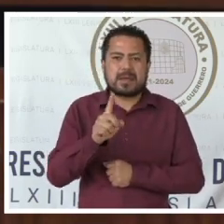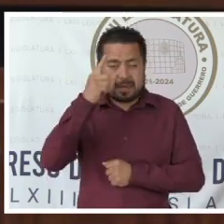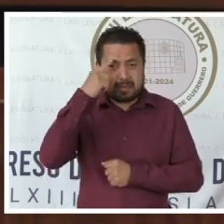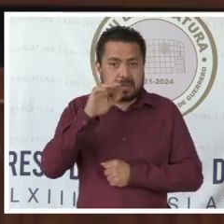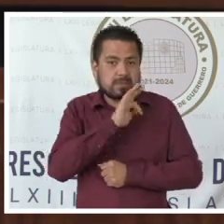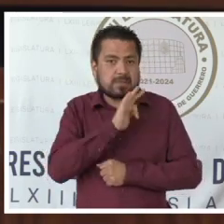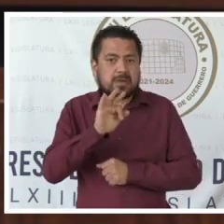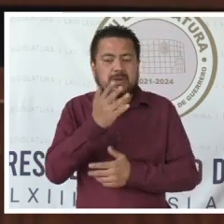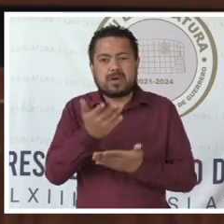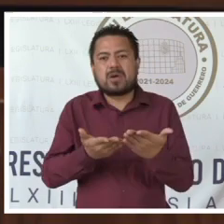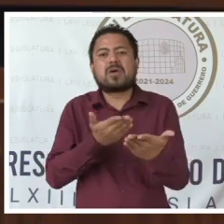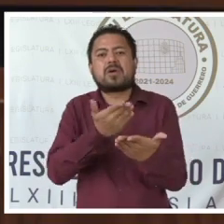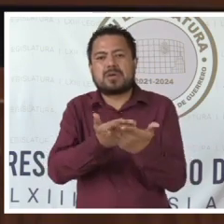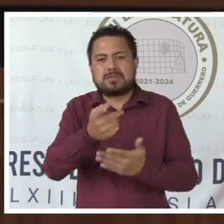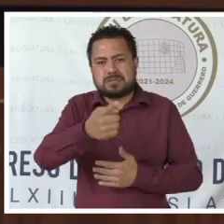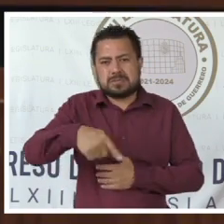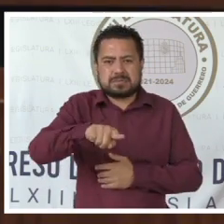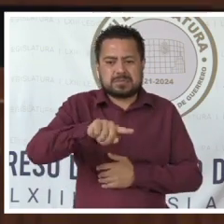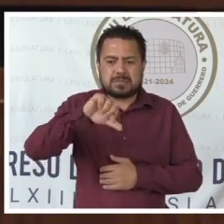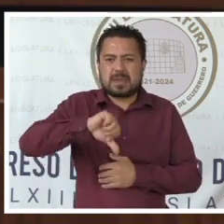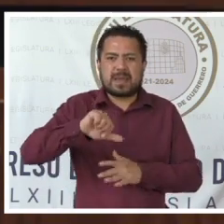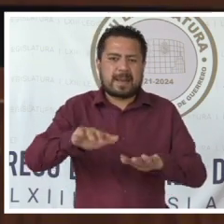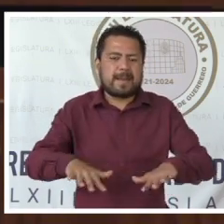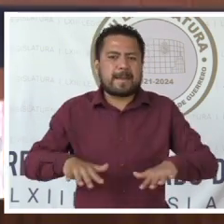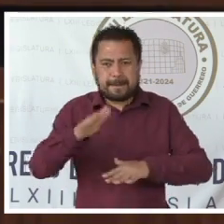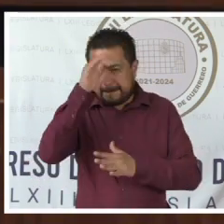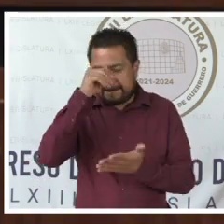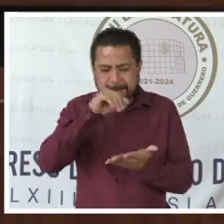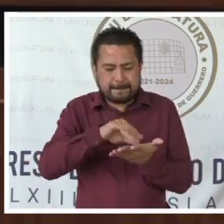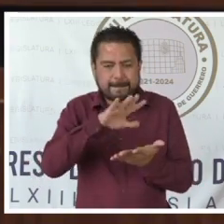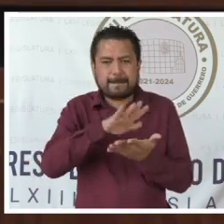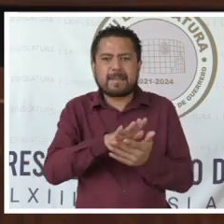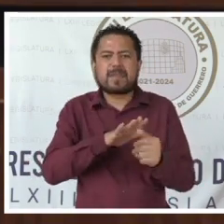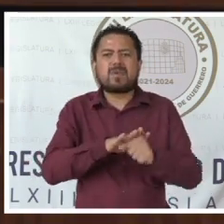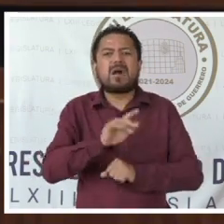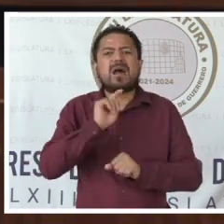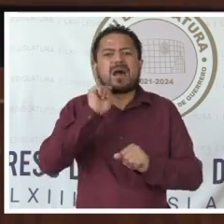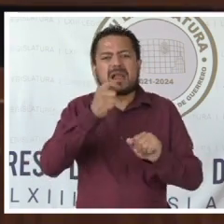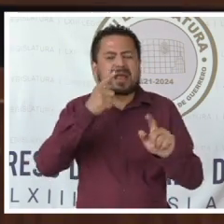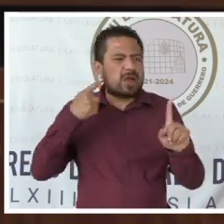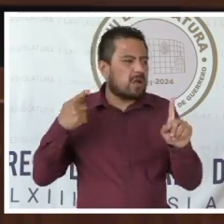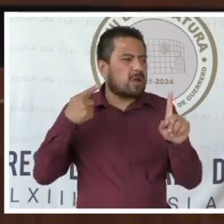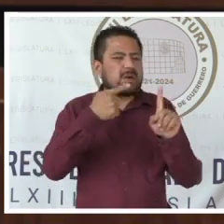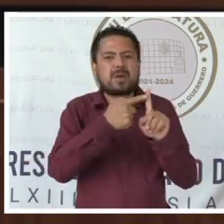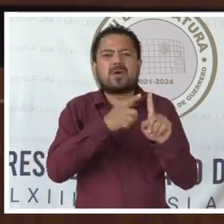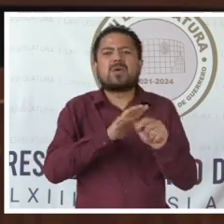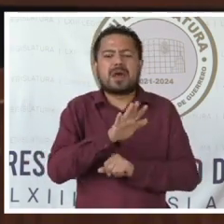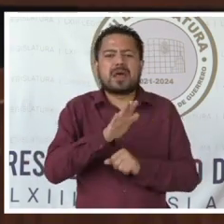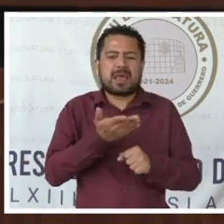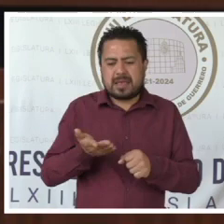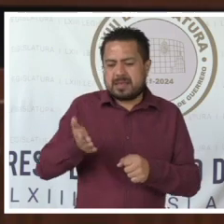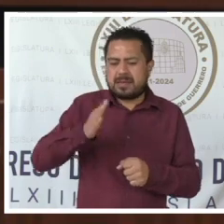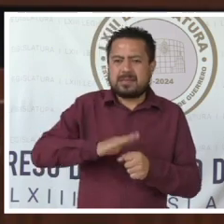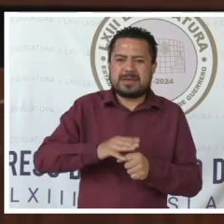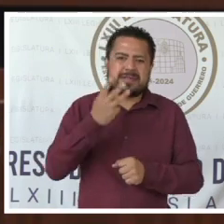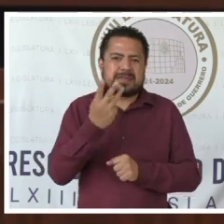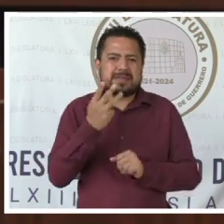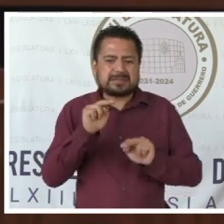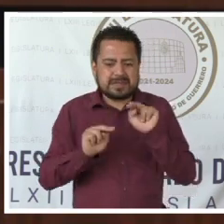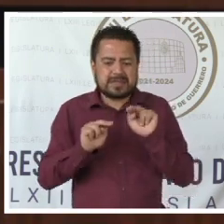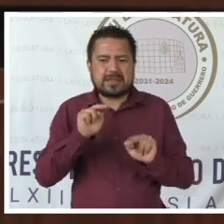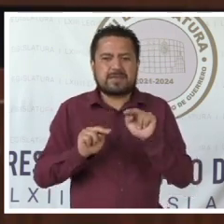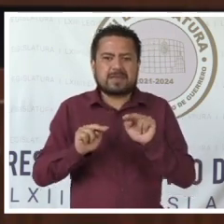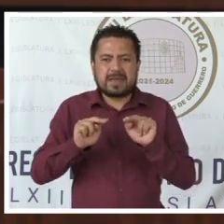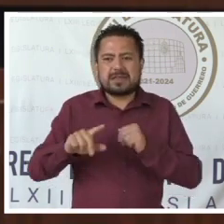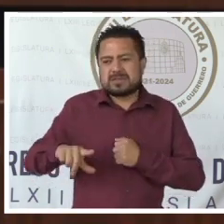para poner a la consideración de esta plenaria la propuesta de acuerdo parlamentario que tiene como objetivo que las administraciones de los tres poderes y de